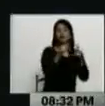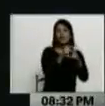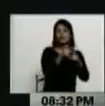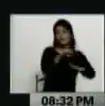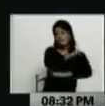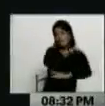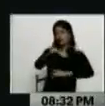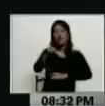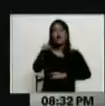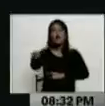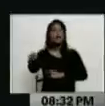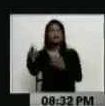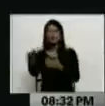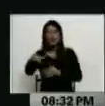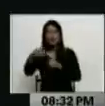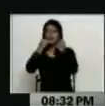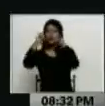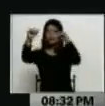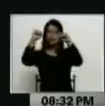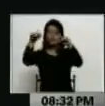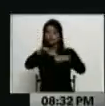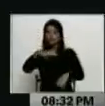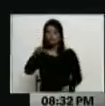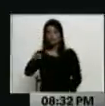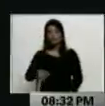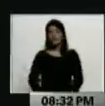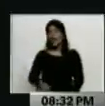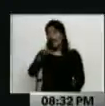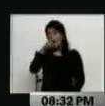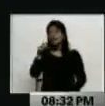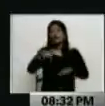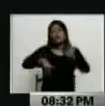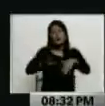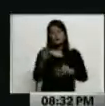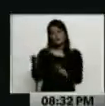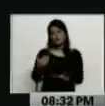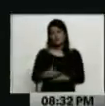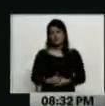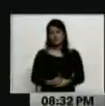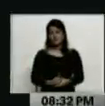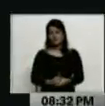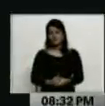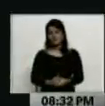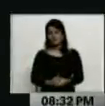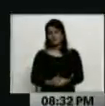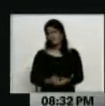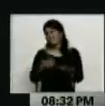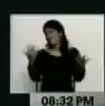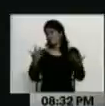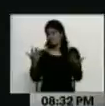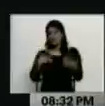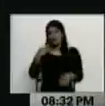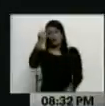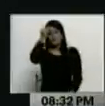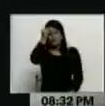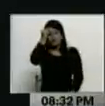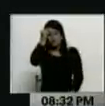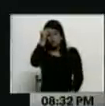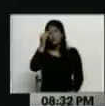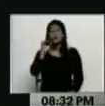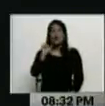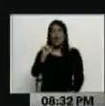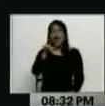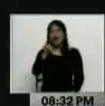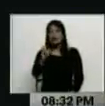de tancur en una manifestación en lidis carac 13 añitos compañero dónde estaría